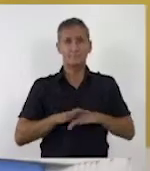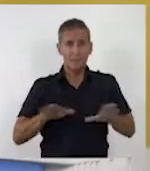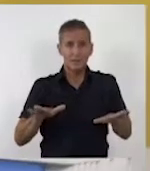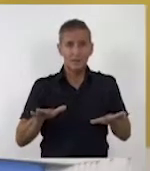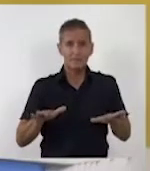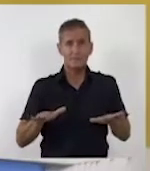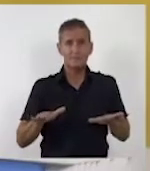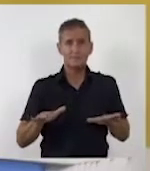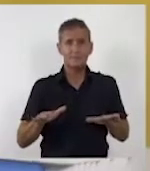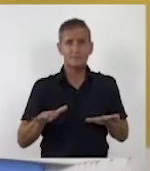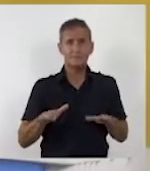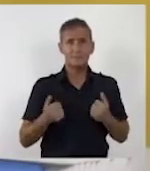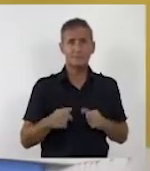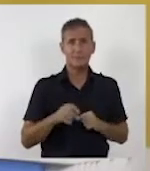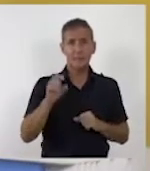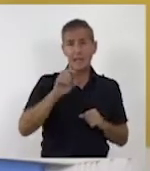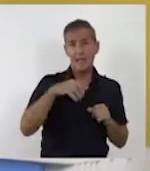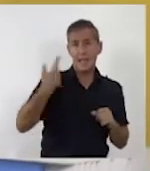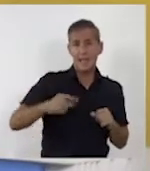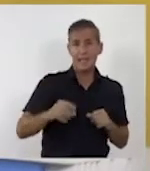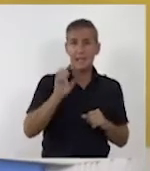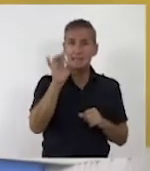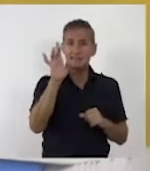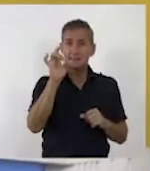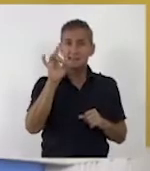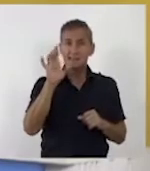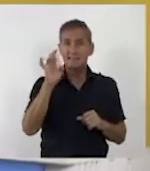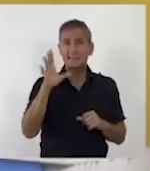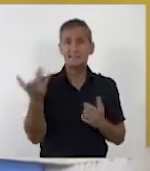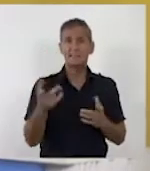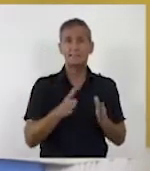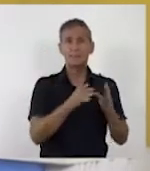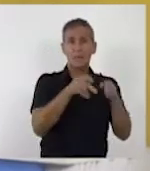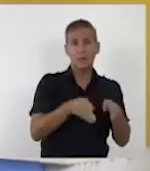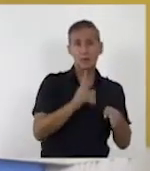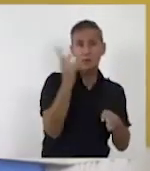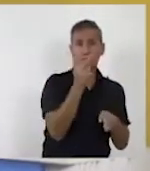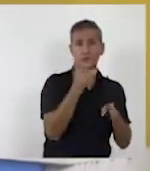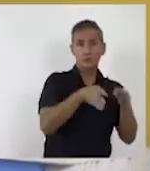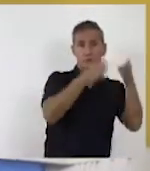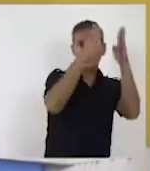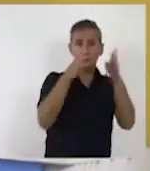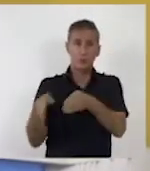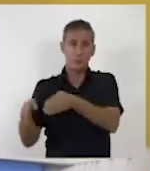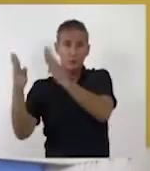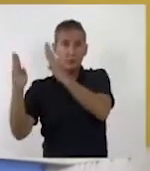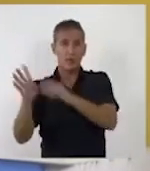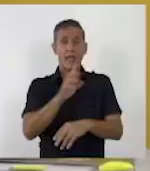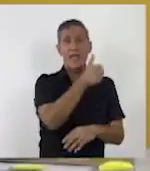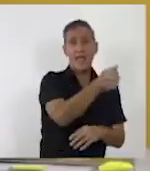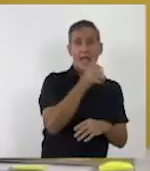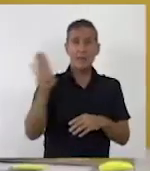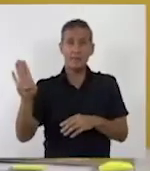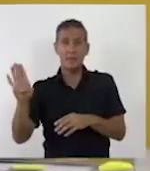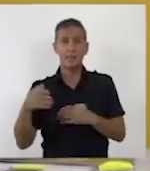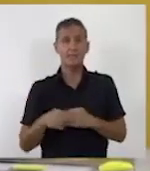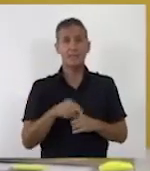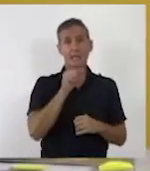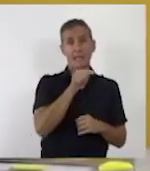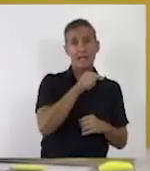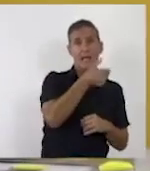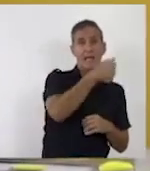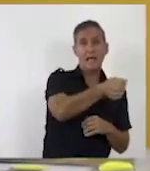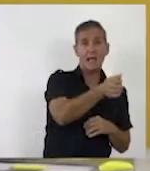ya la tiene en el ejercicio 15 aparecen dos columnas una columna y una columna b en la